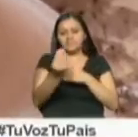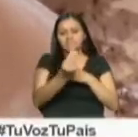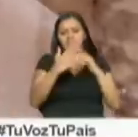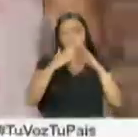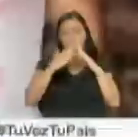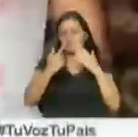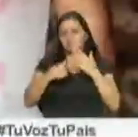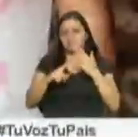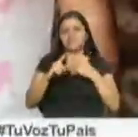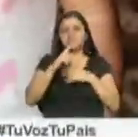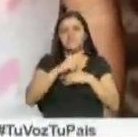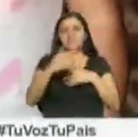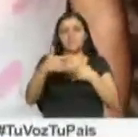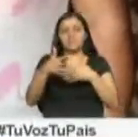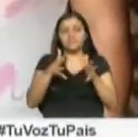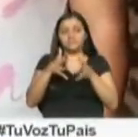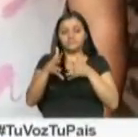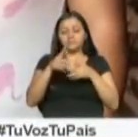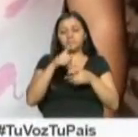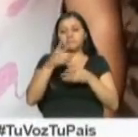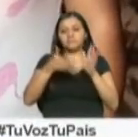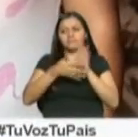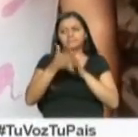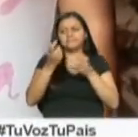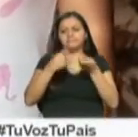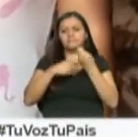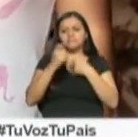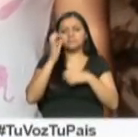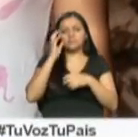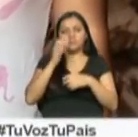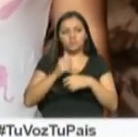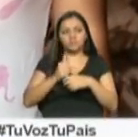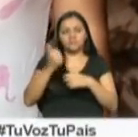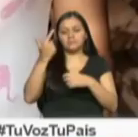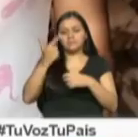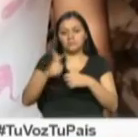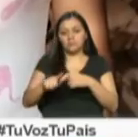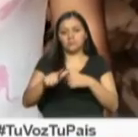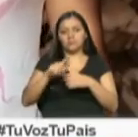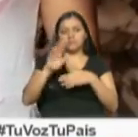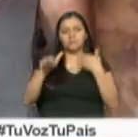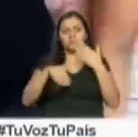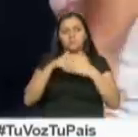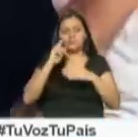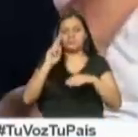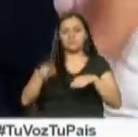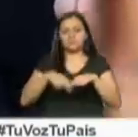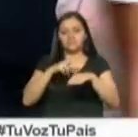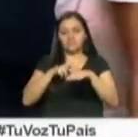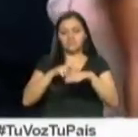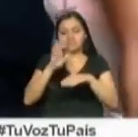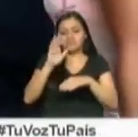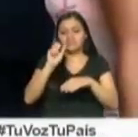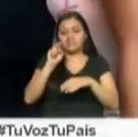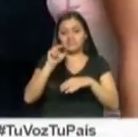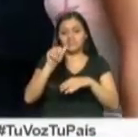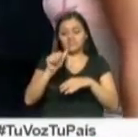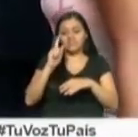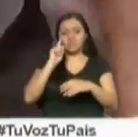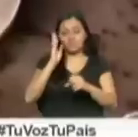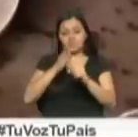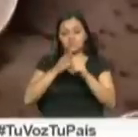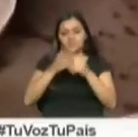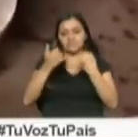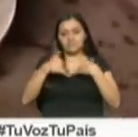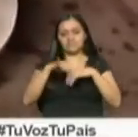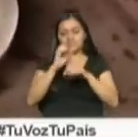viviendas. Estas piezas salen a Cuenca, a Loja, todo el mercado nacional. Tania, cuyo propósito es continuar con